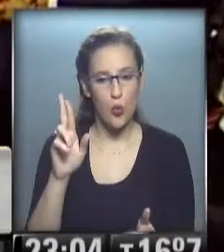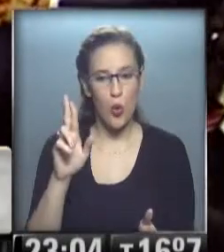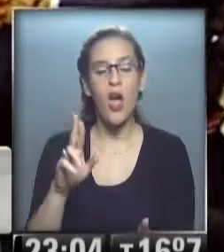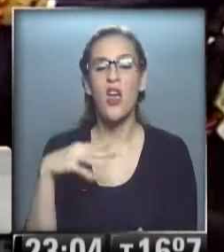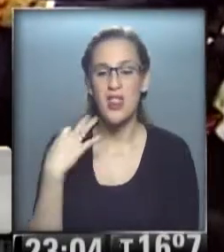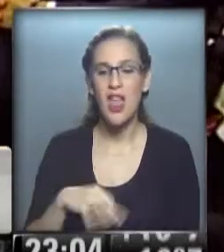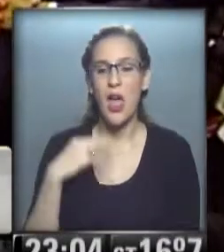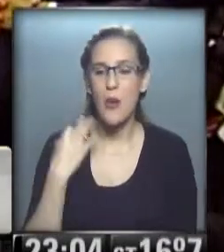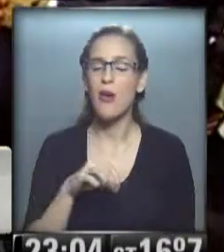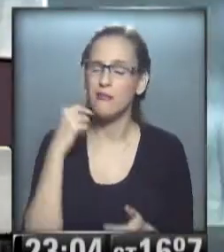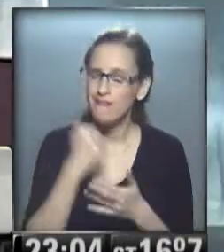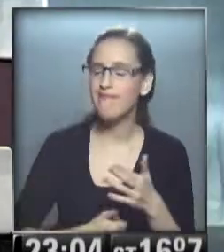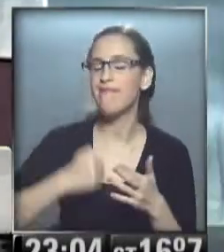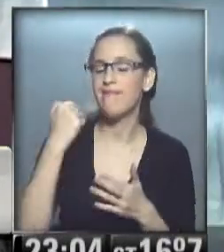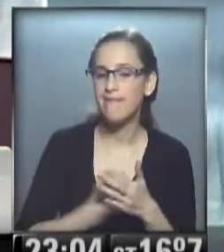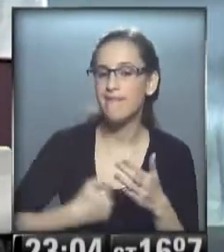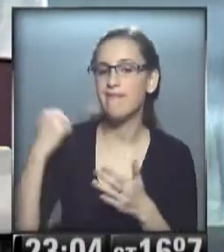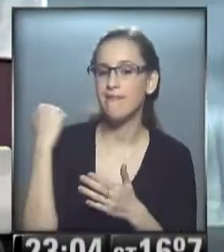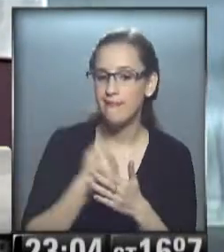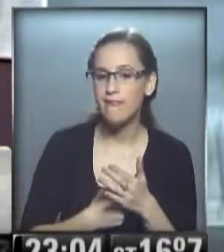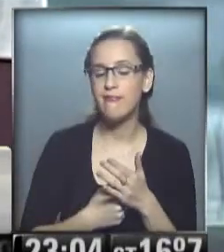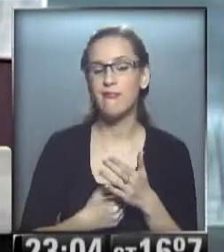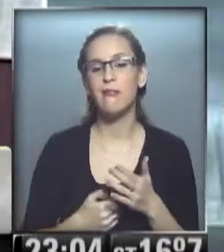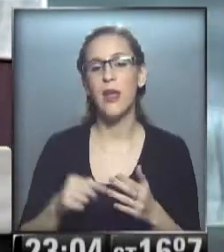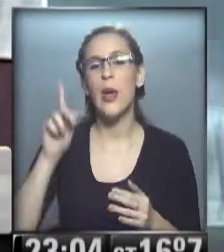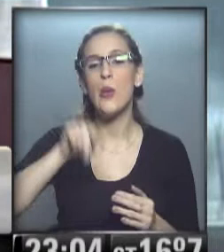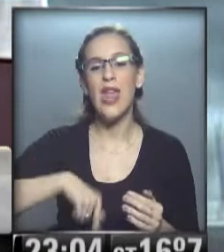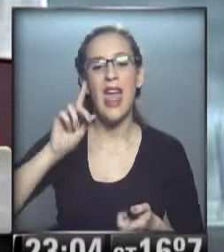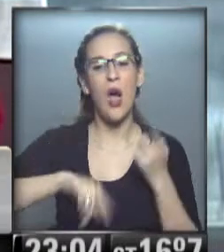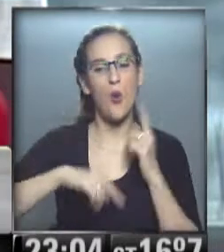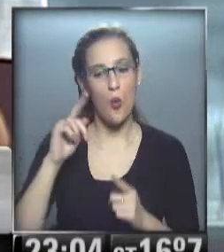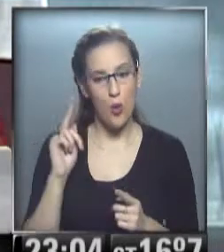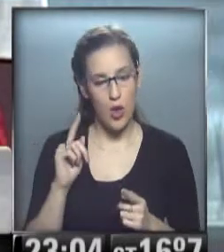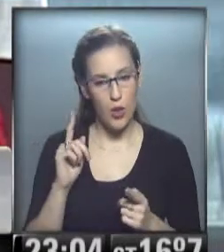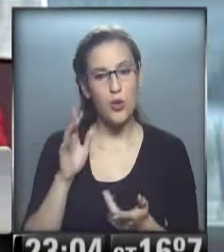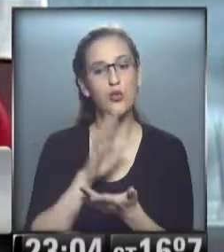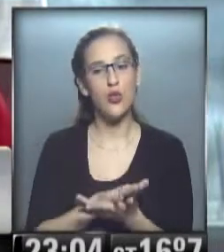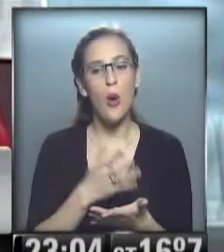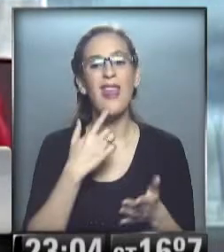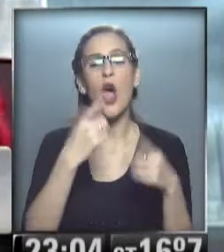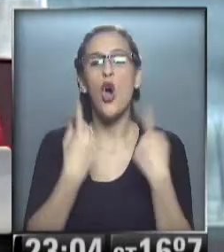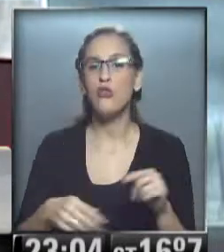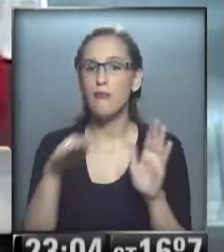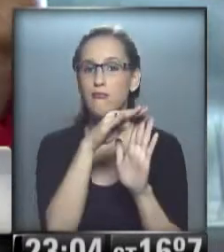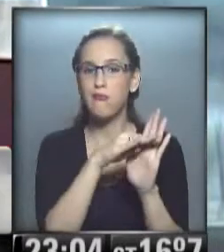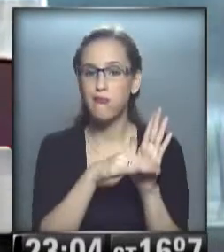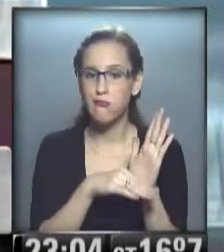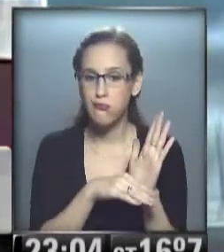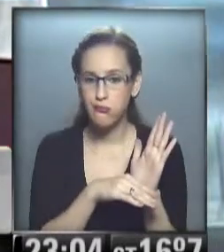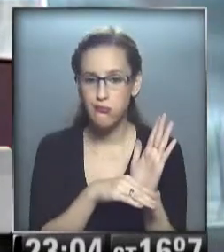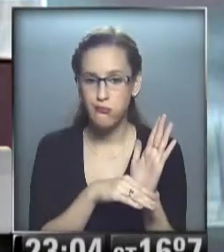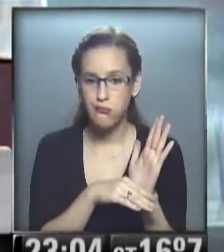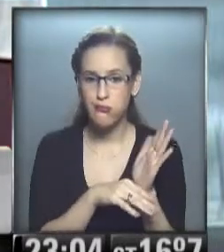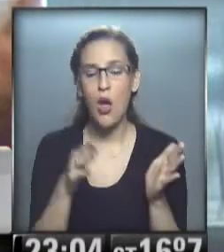de UNASUR, puesto que requiere del acuerdo entre de tener protocolos comunes entre un conjunto